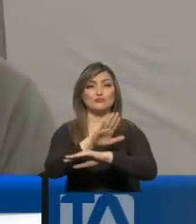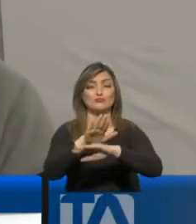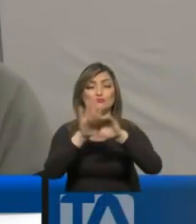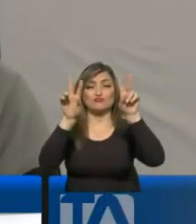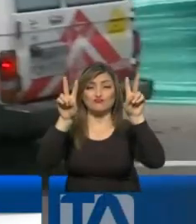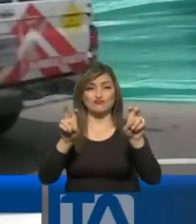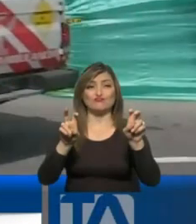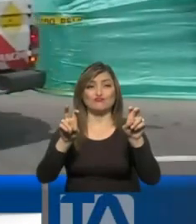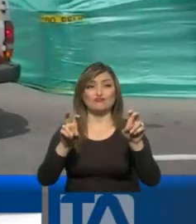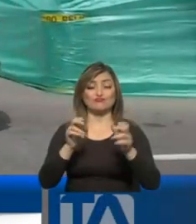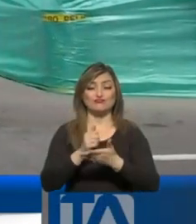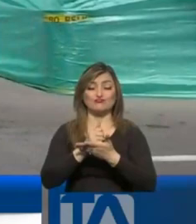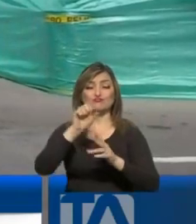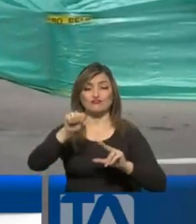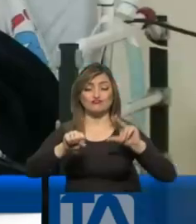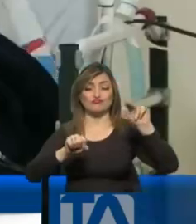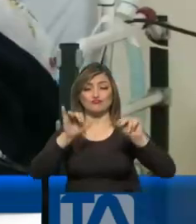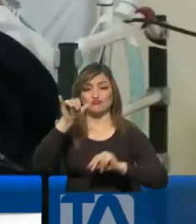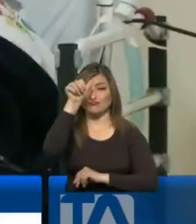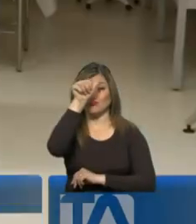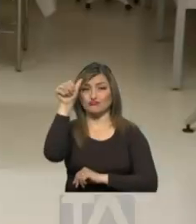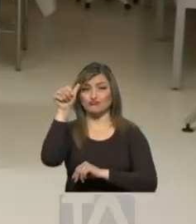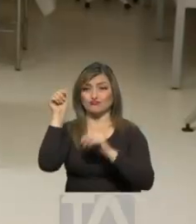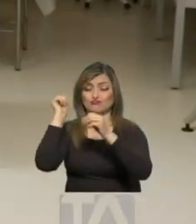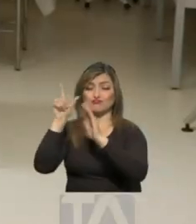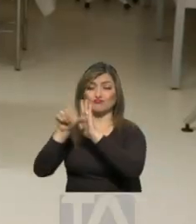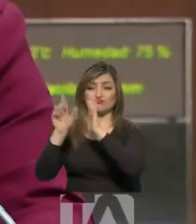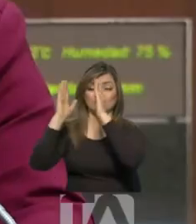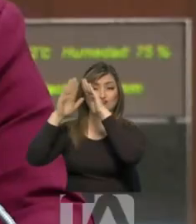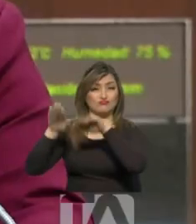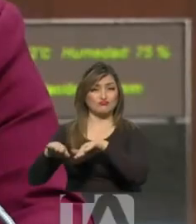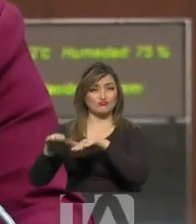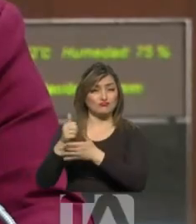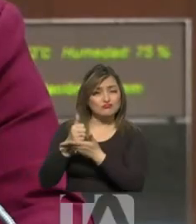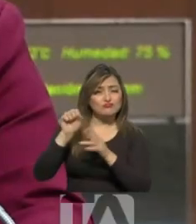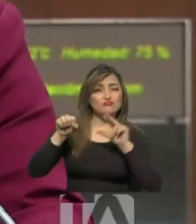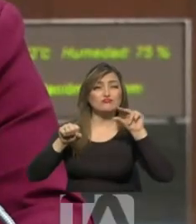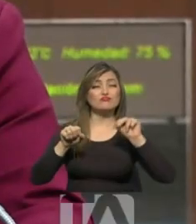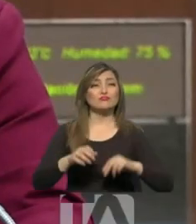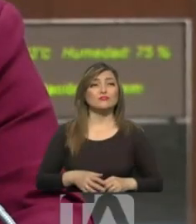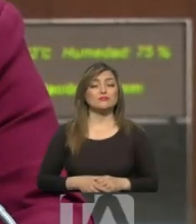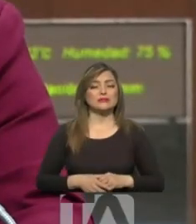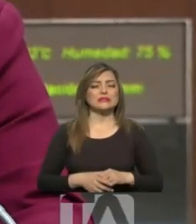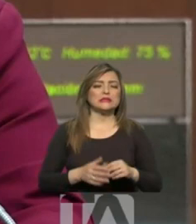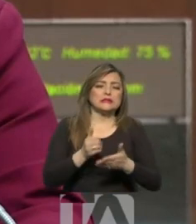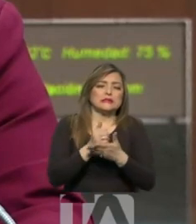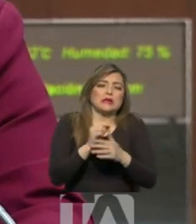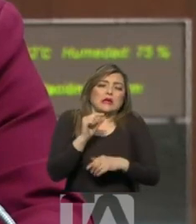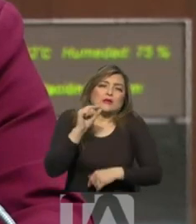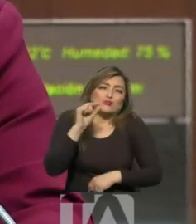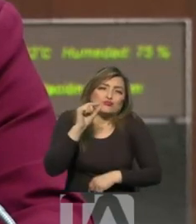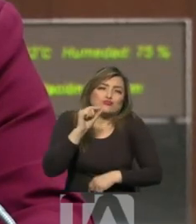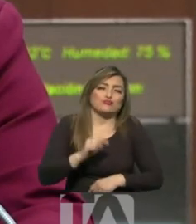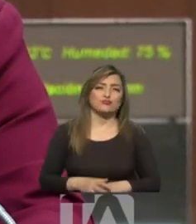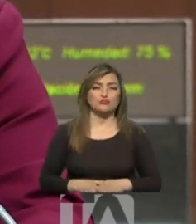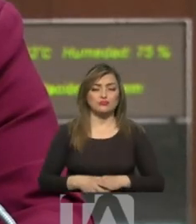tema de si ayudó o no el estado de excepción en la ciudad de Quito. Las disminuciones han sido leves y que